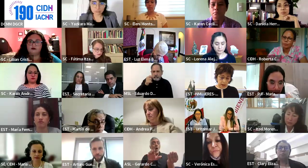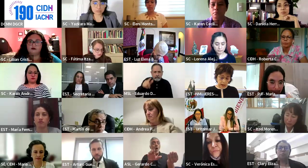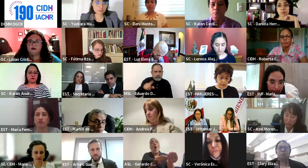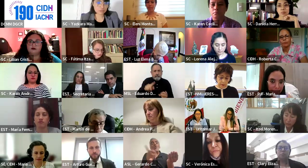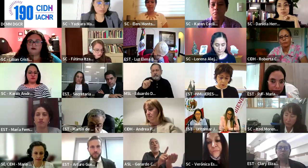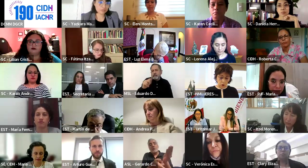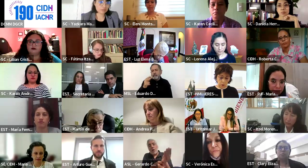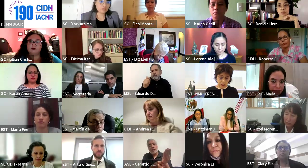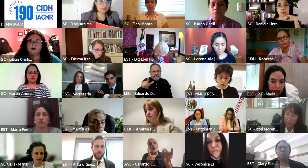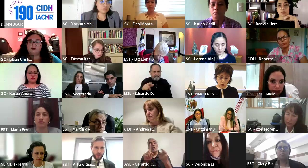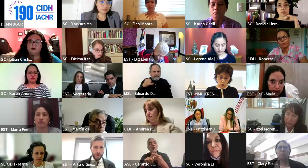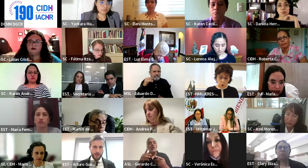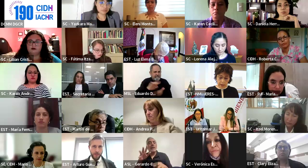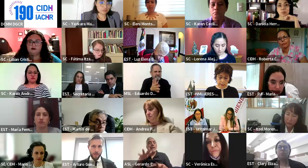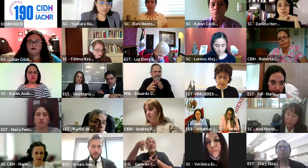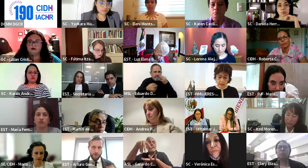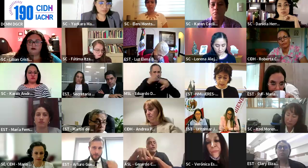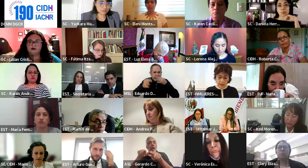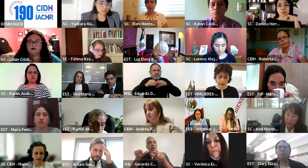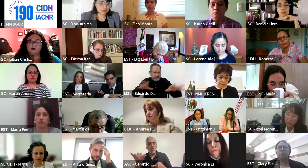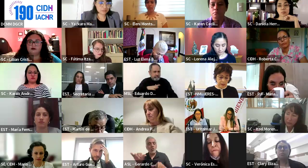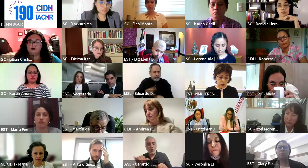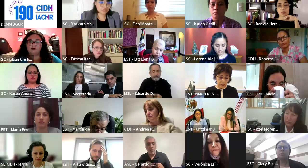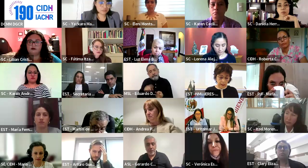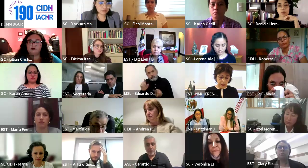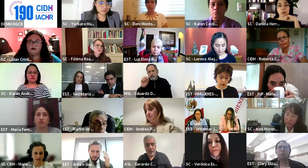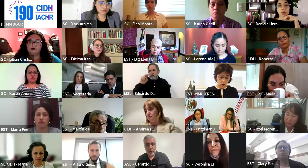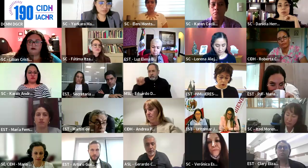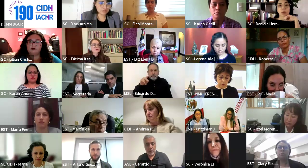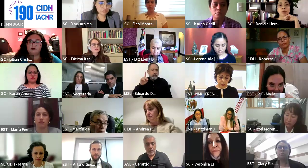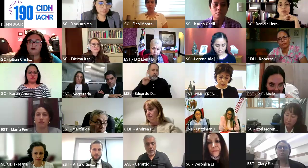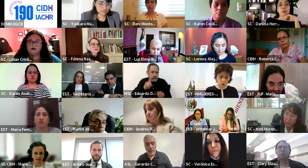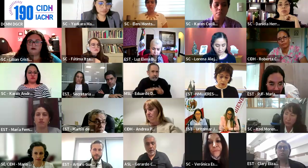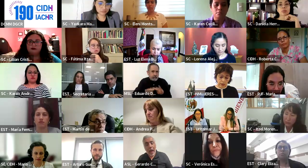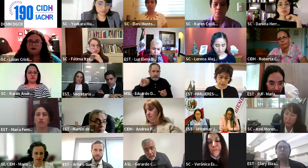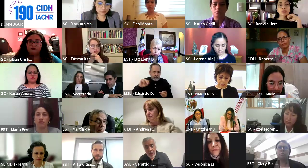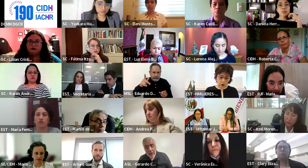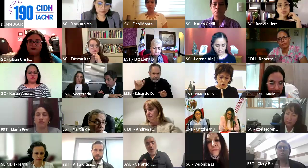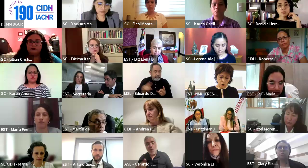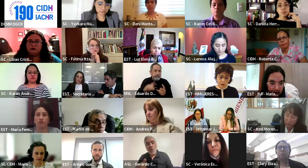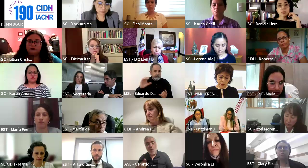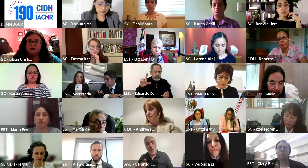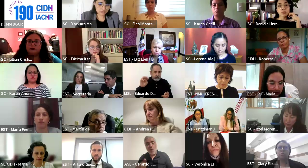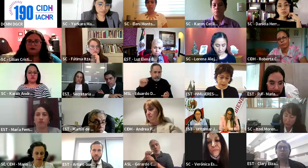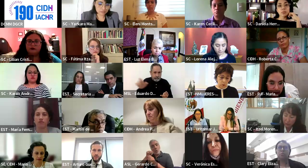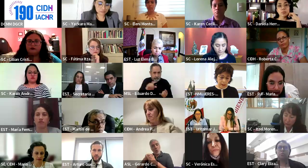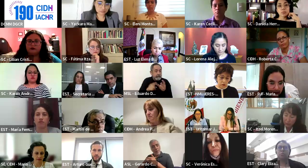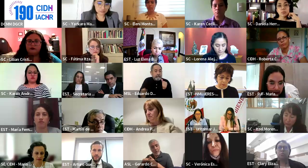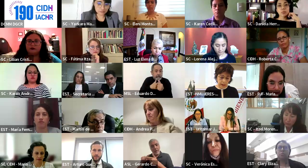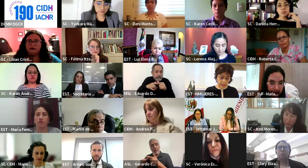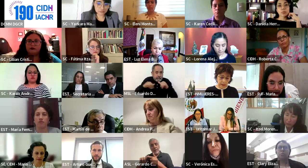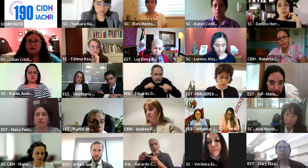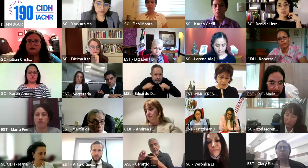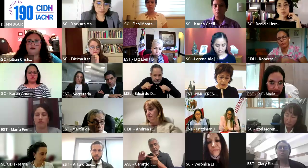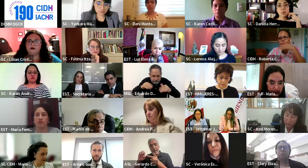tzotzil. Asimismo, en colaboración con ONU Mujeres, INEGI y la Asesoría Técnica del Colegio de México, se desarrolló el primer mapa de cuidados